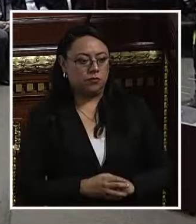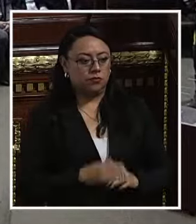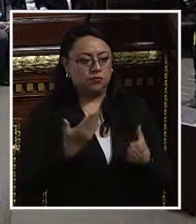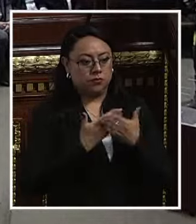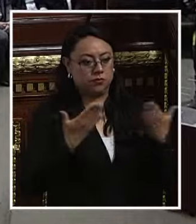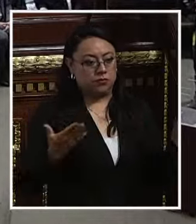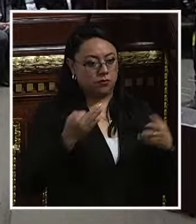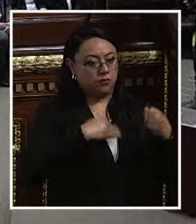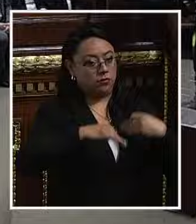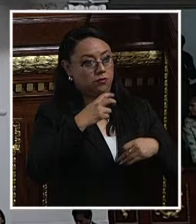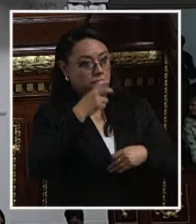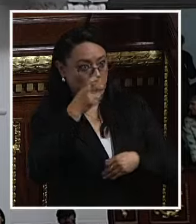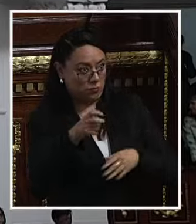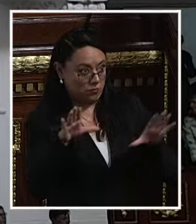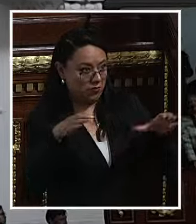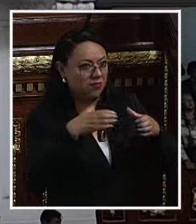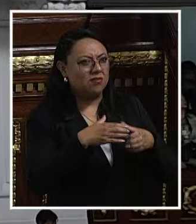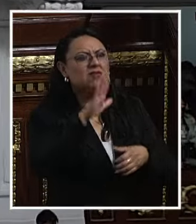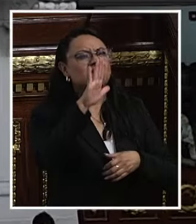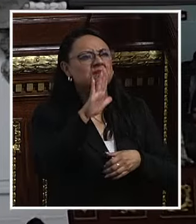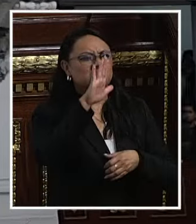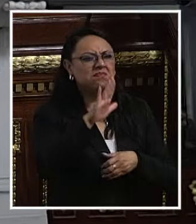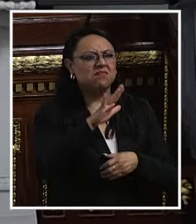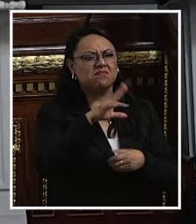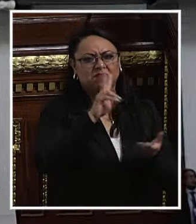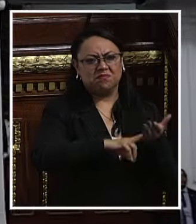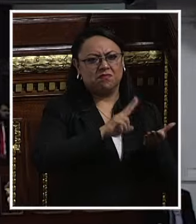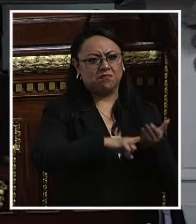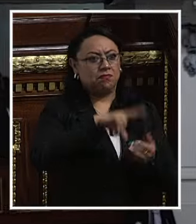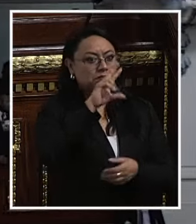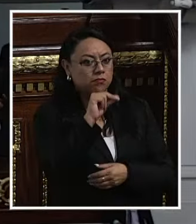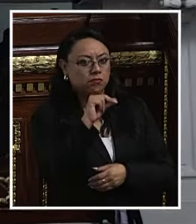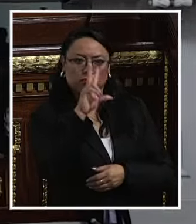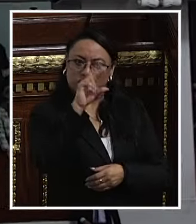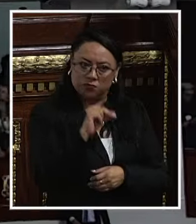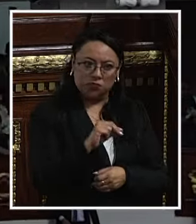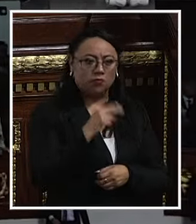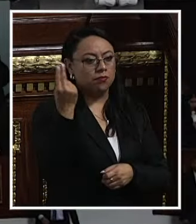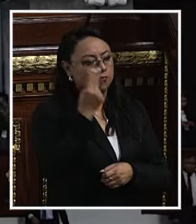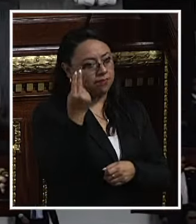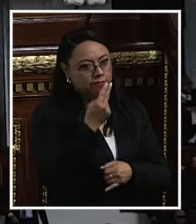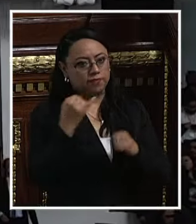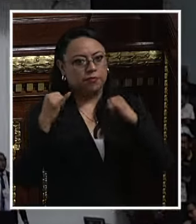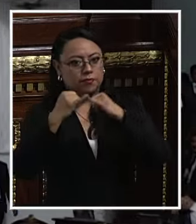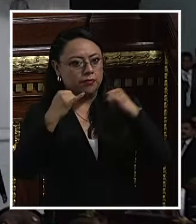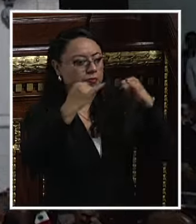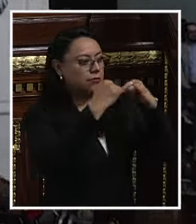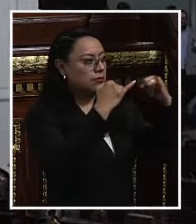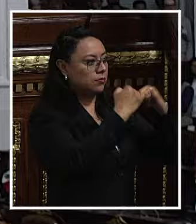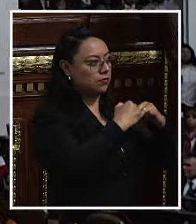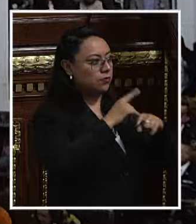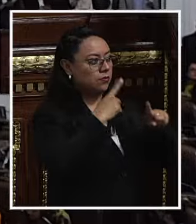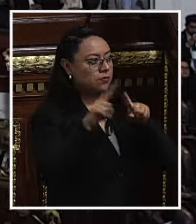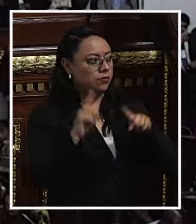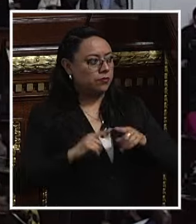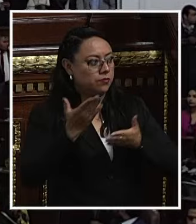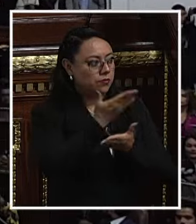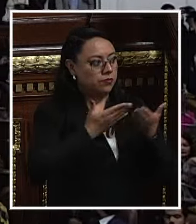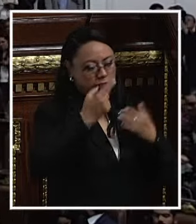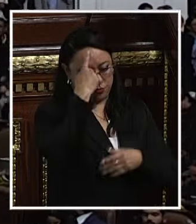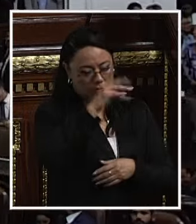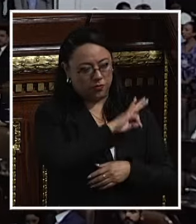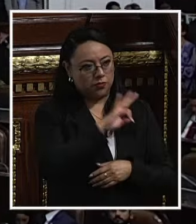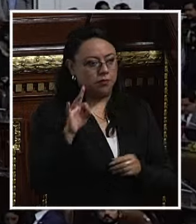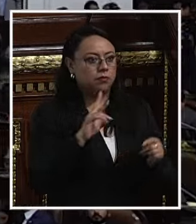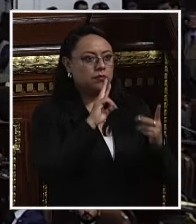en medio de la nada. Debe interactuar constantemente con todas las instituciones para lograr mejores resultados.